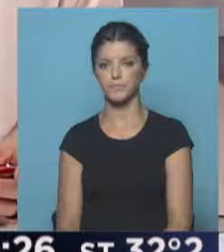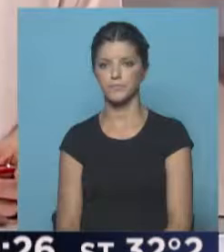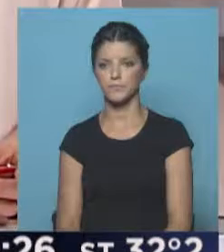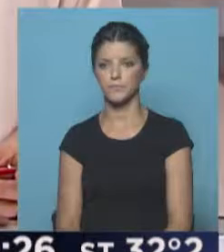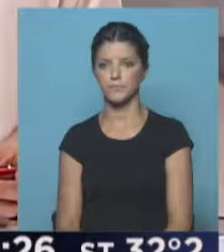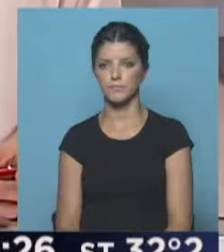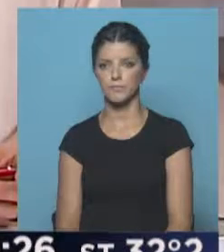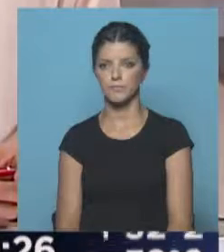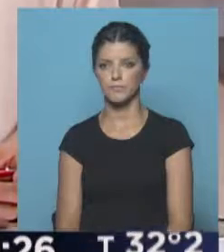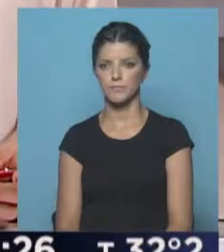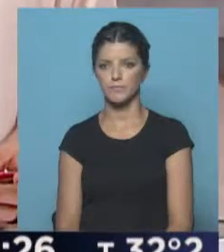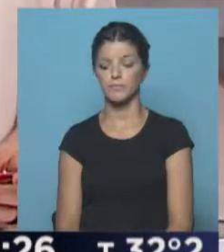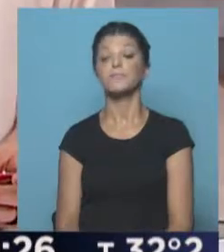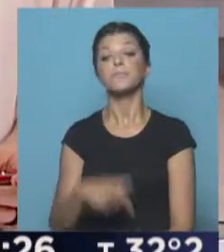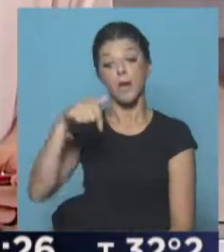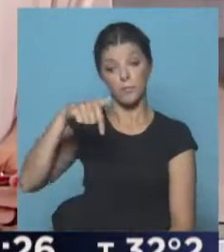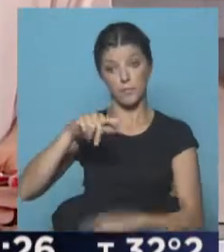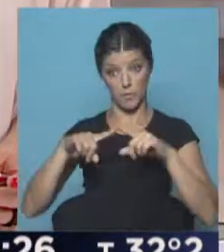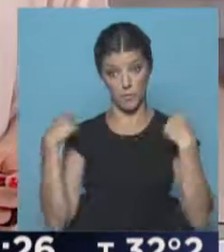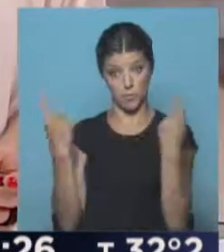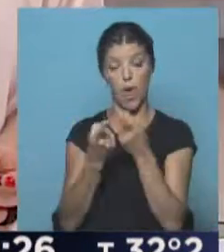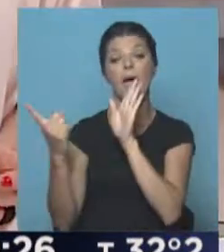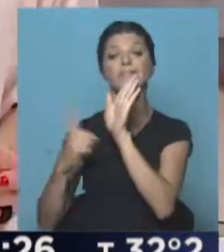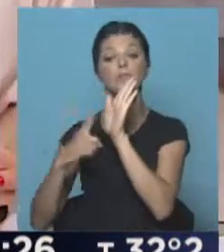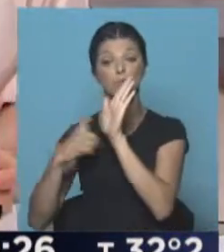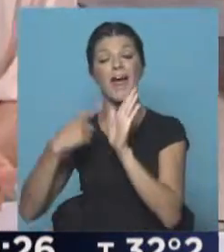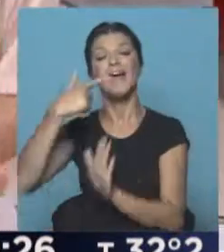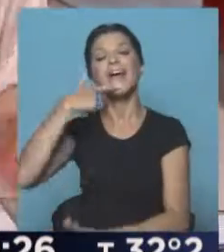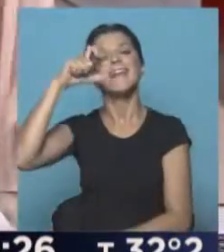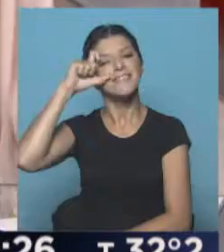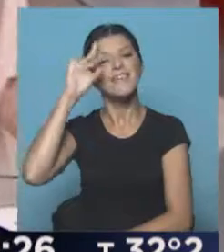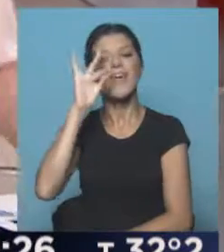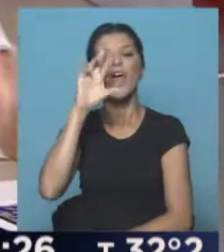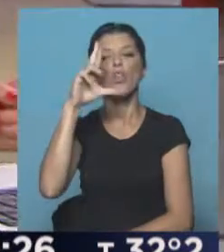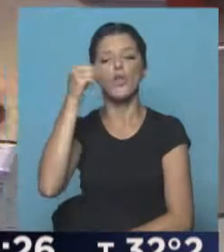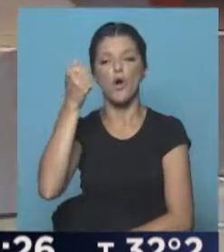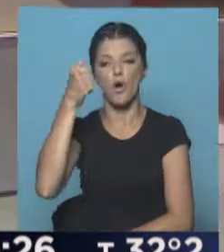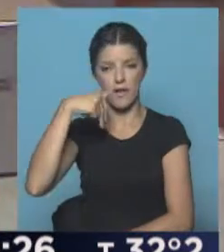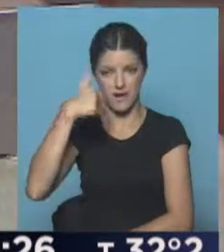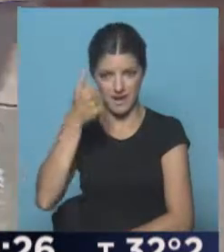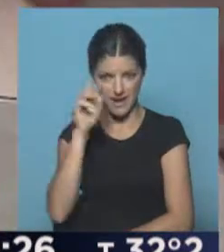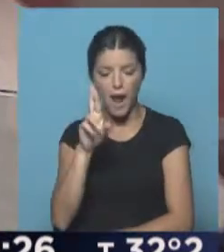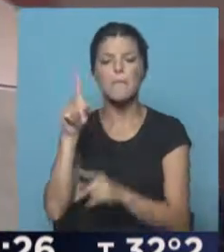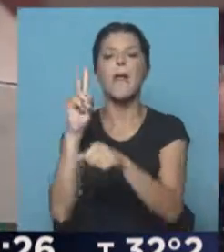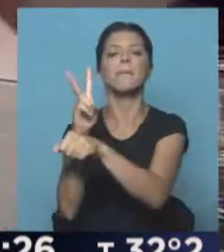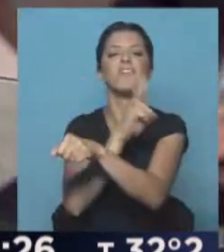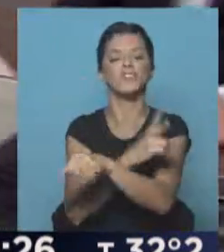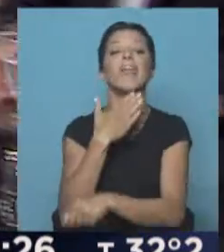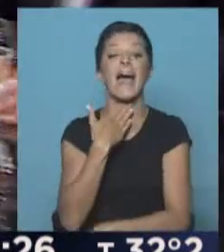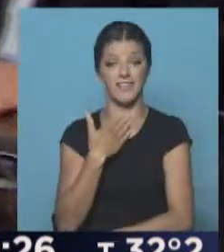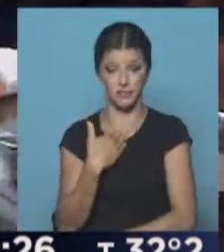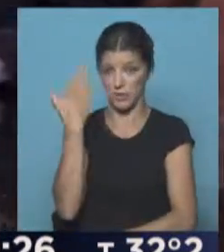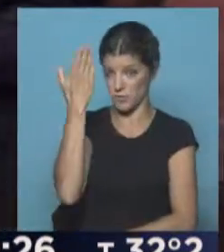estamos en el piso de nuestros estudios con el titular de la sedronar la secretaria justamente de prevención de adicciones roberto